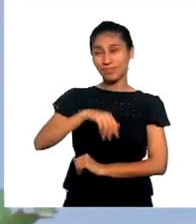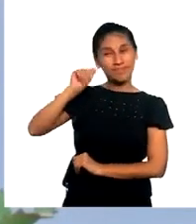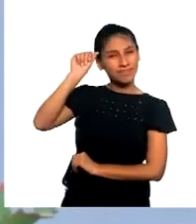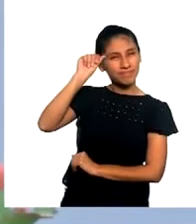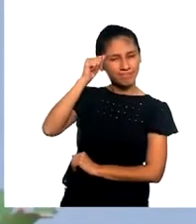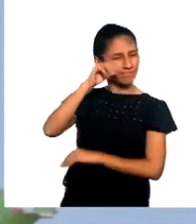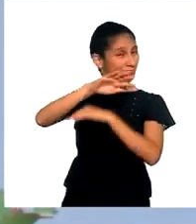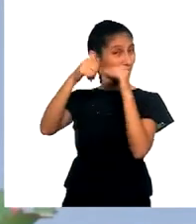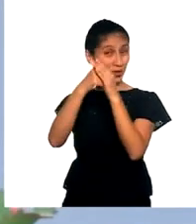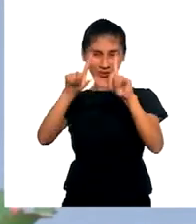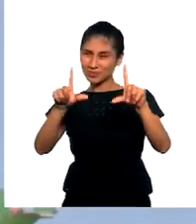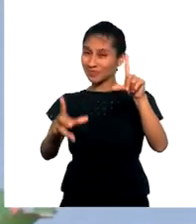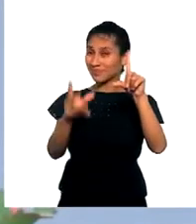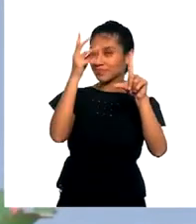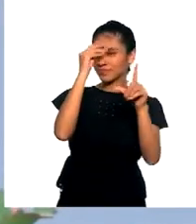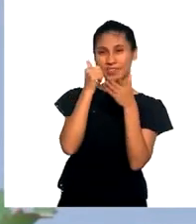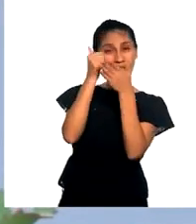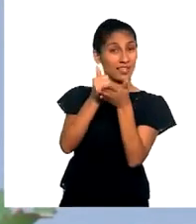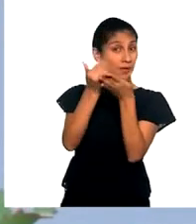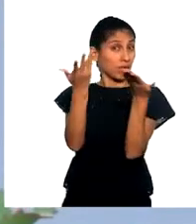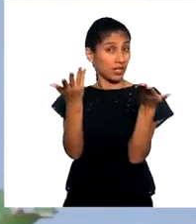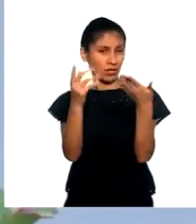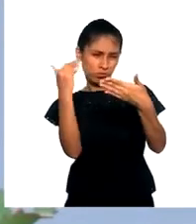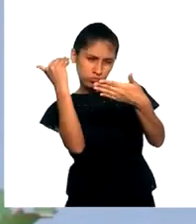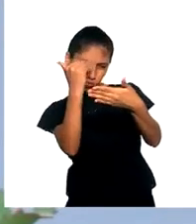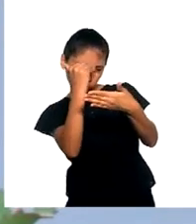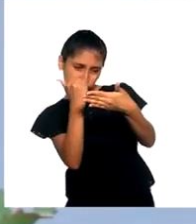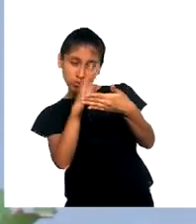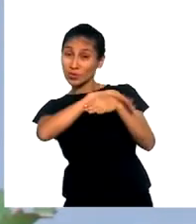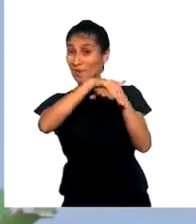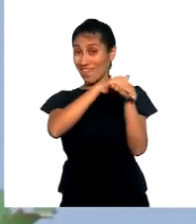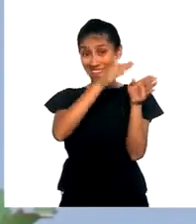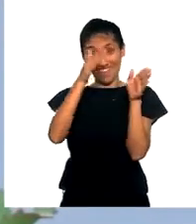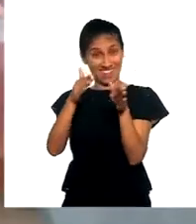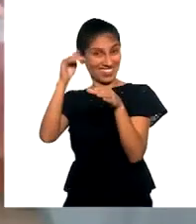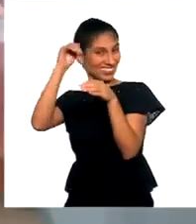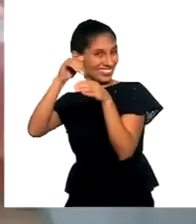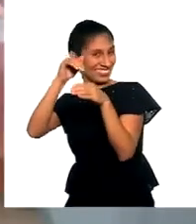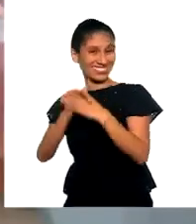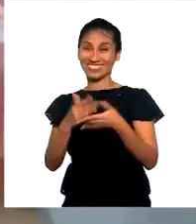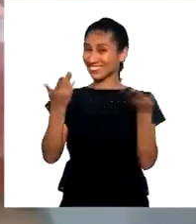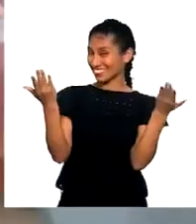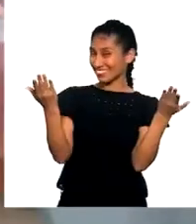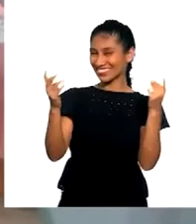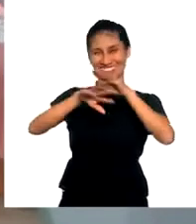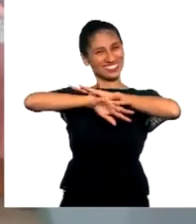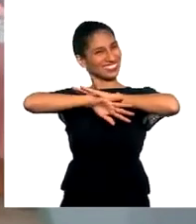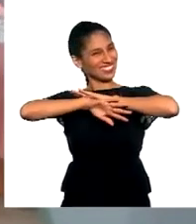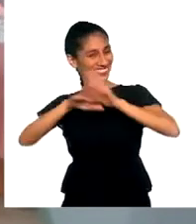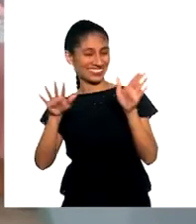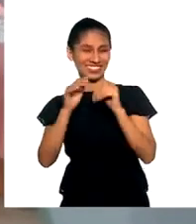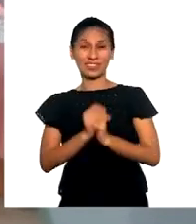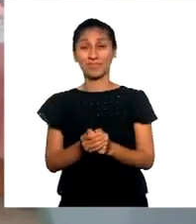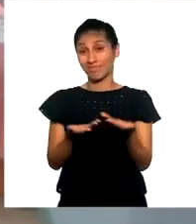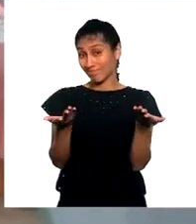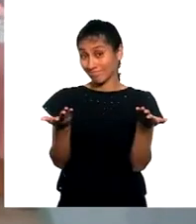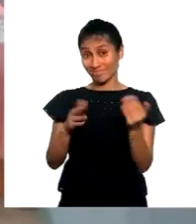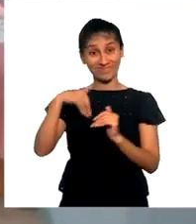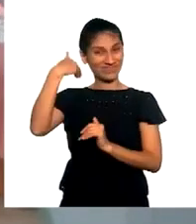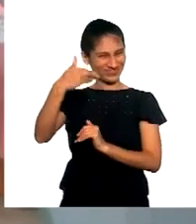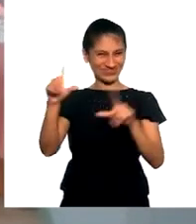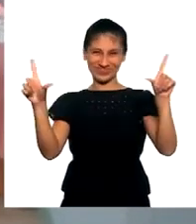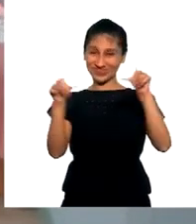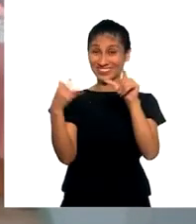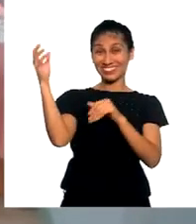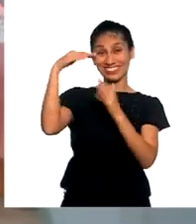recuerden que todo lo que vimos hoy les ayudará a seguir construyendo su plan de acción bueno eso ha sido todo por hoy nos vemos en el siguiente